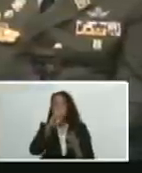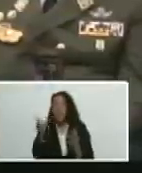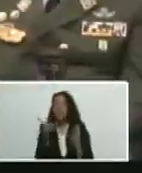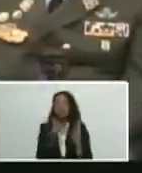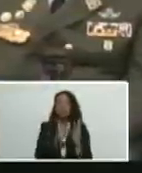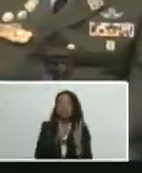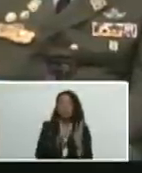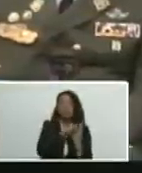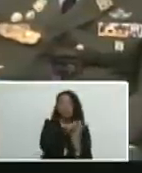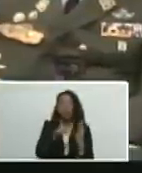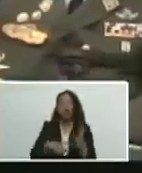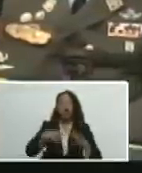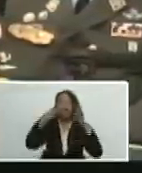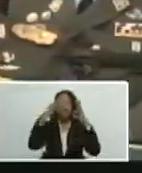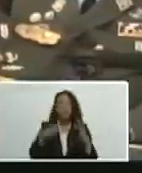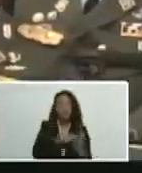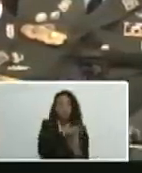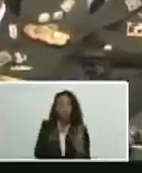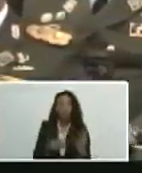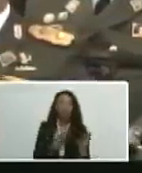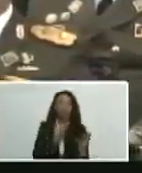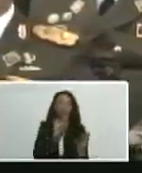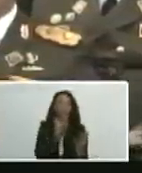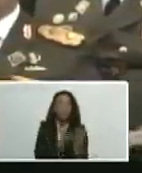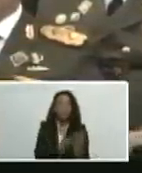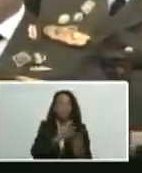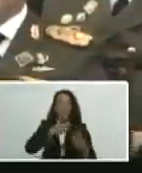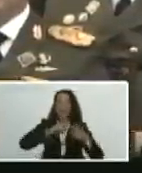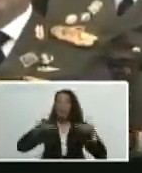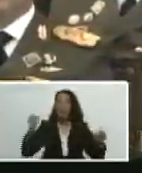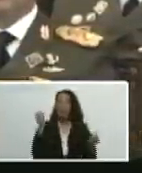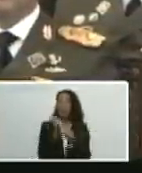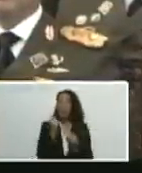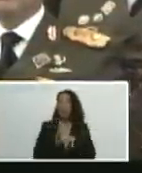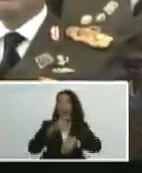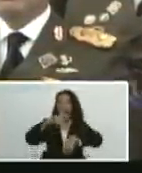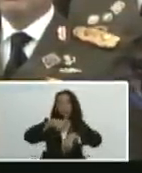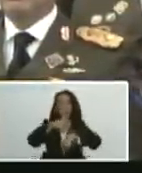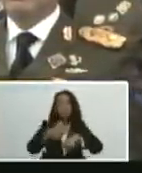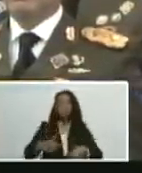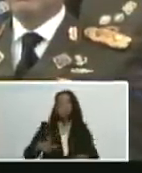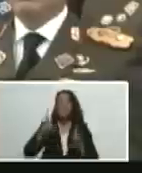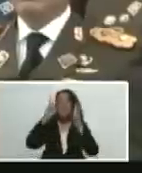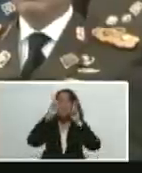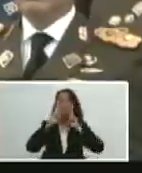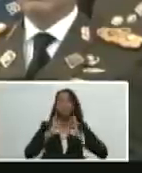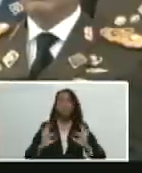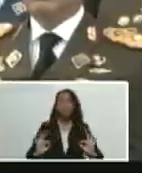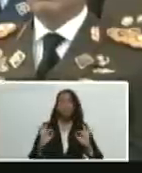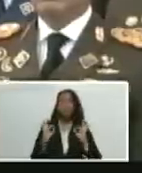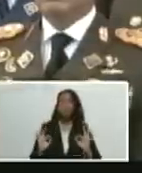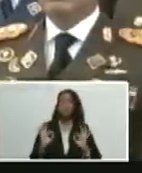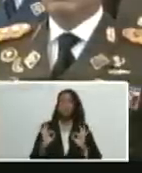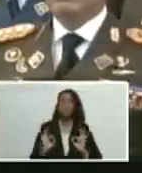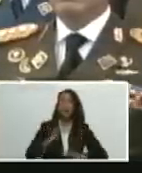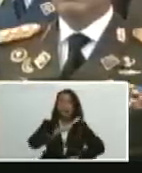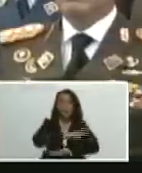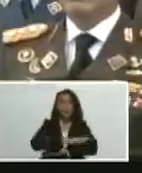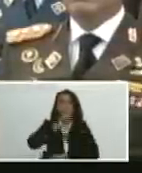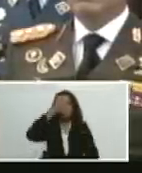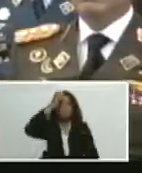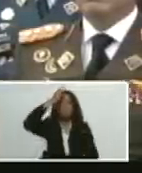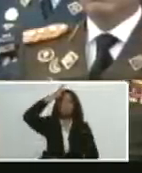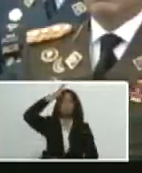Tábata, oficiales de honorable trayectoria militar, de grandes virtudes y de connotadas